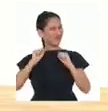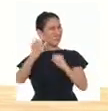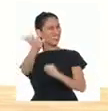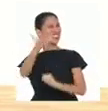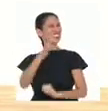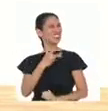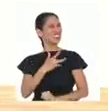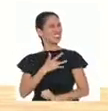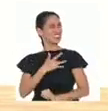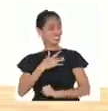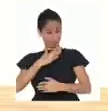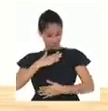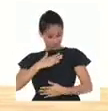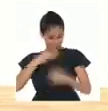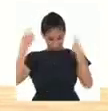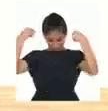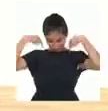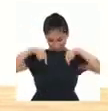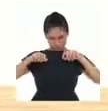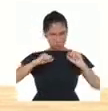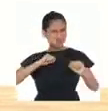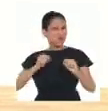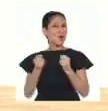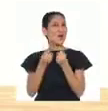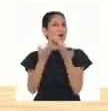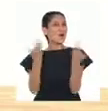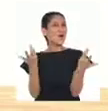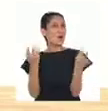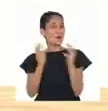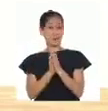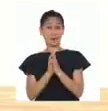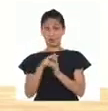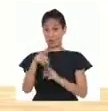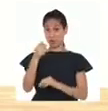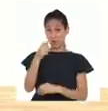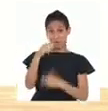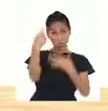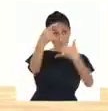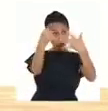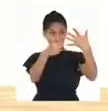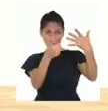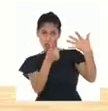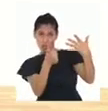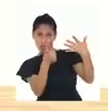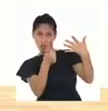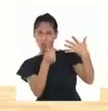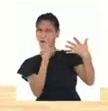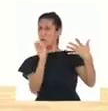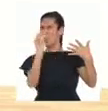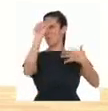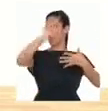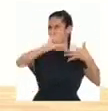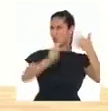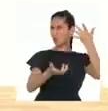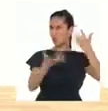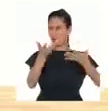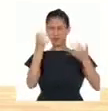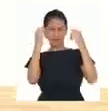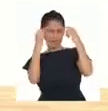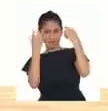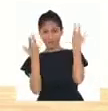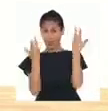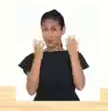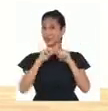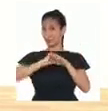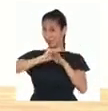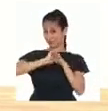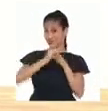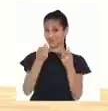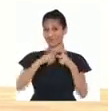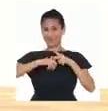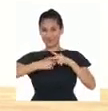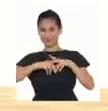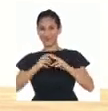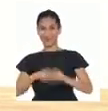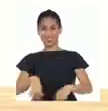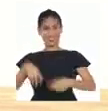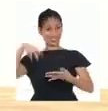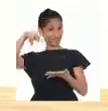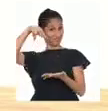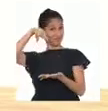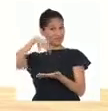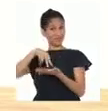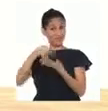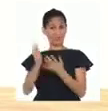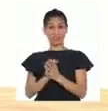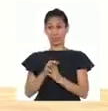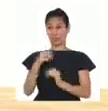y entender que está bien estar bien y que está bien no estar tan bien. Bien, vamos a hacer un calentamiento juntos. Me pongo de pie. Cuando yo